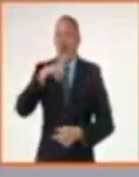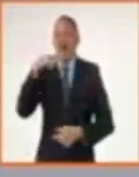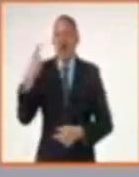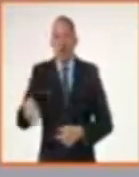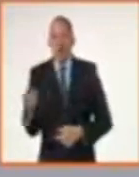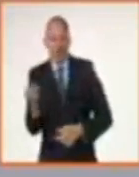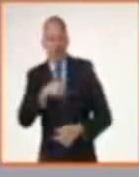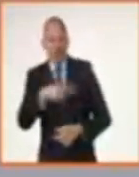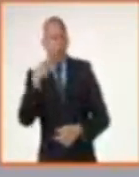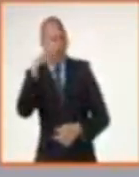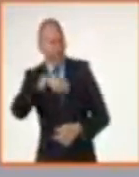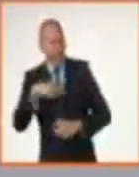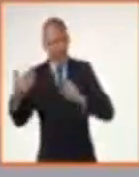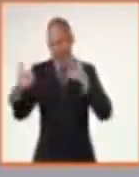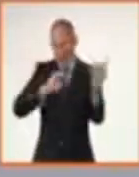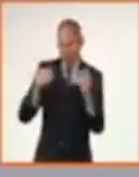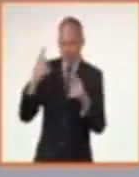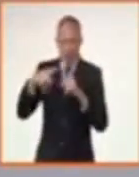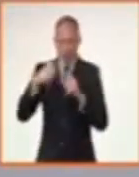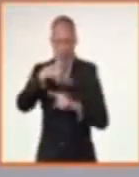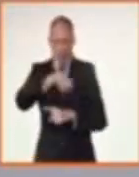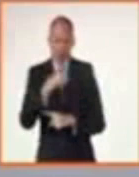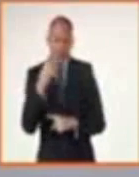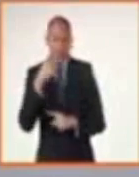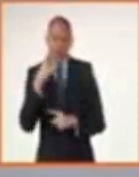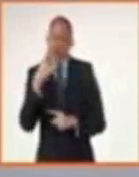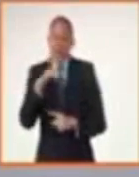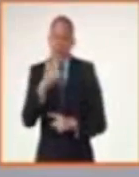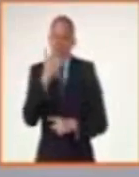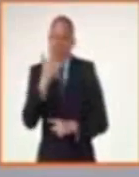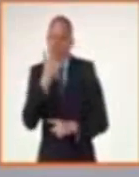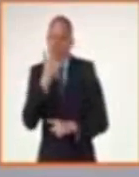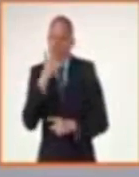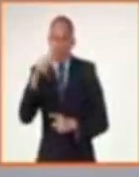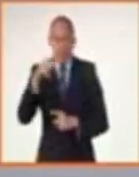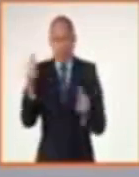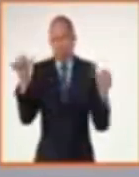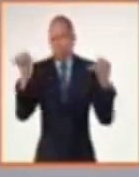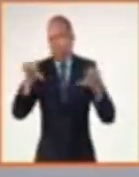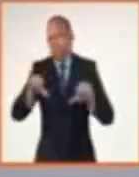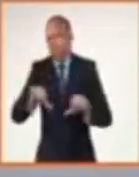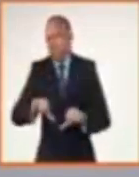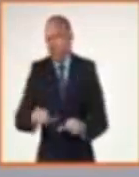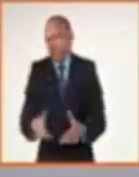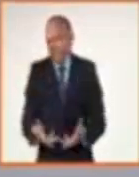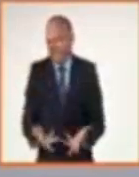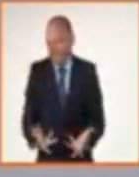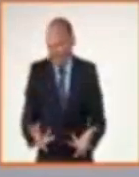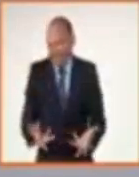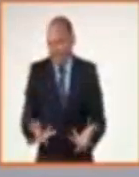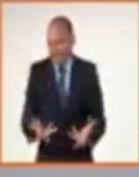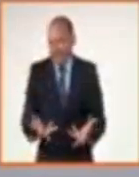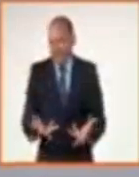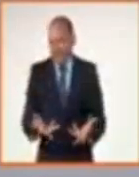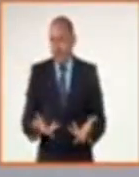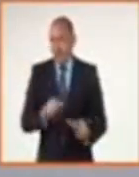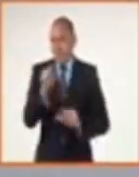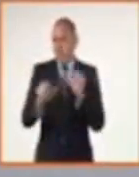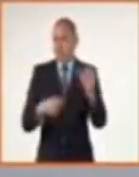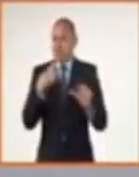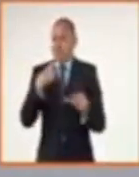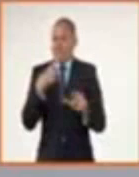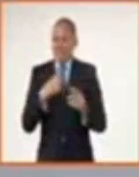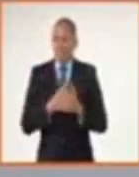alimentos, todo eso repercutiendo en este país. Y en el medio de esa tormenta, mucha gente se preguntó, ¿este es el momento de